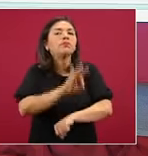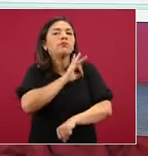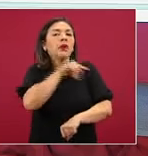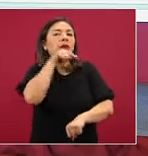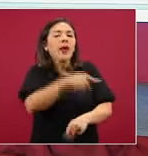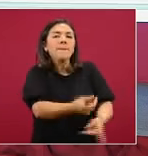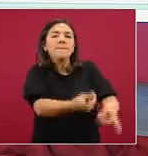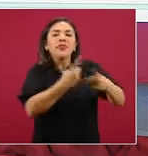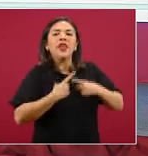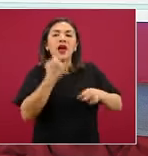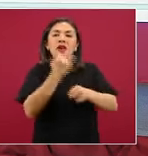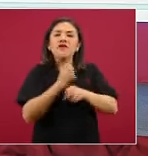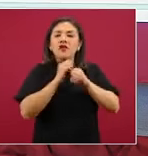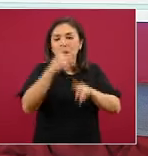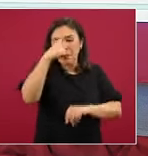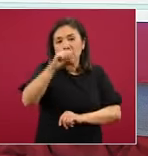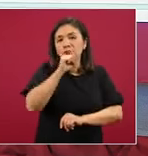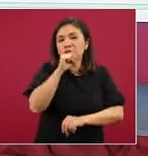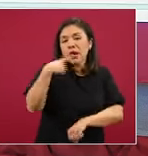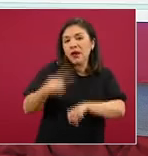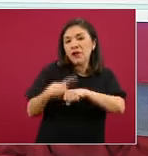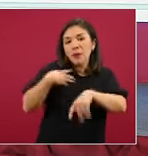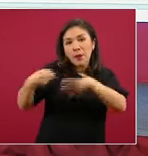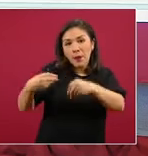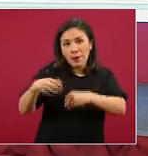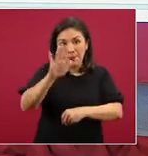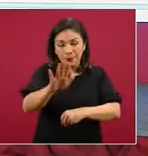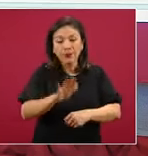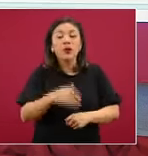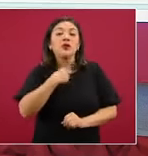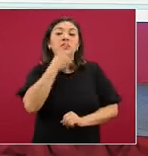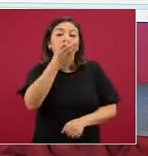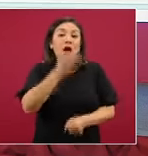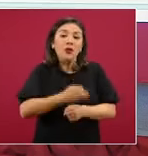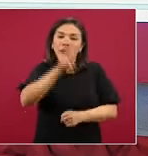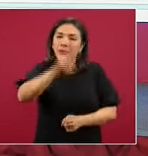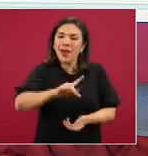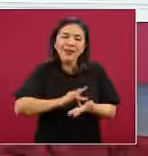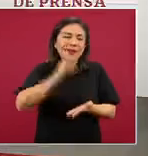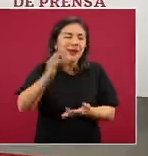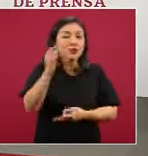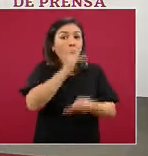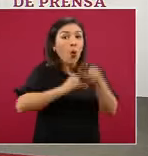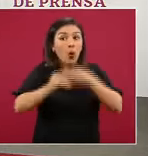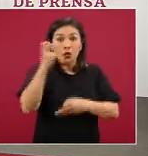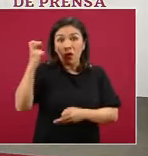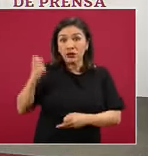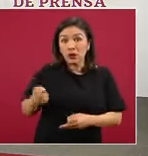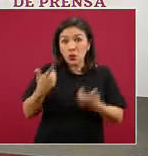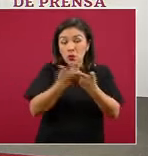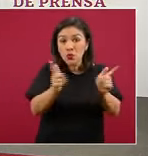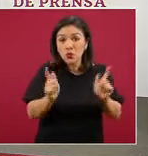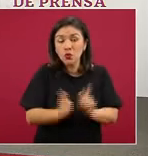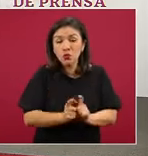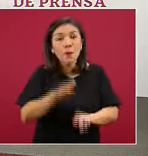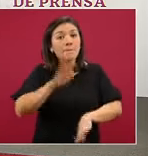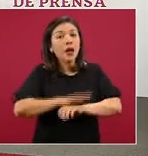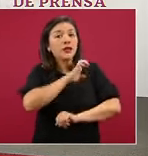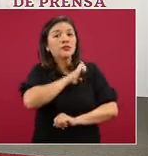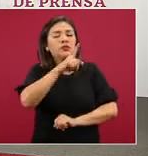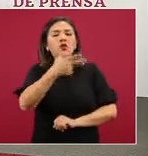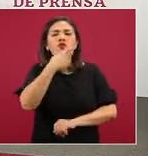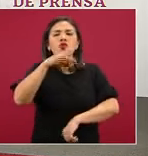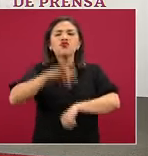de los indicadores de la epidemia. Y quiero pues extender mi gran agradecimiento a todo el grupo y especialmente al doctor Juan